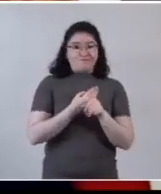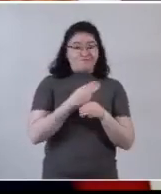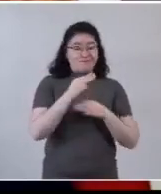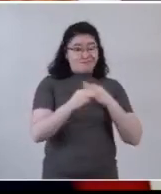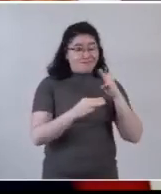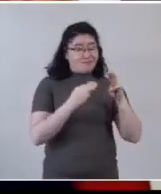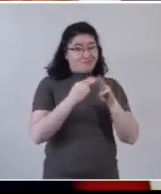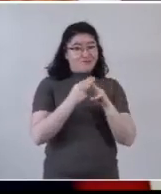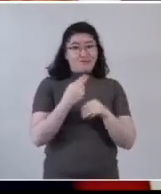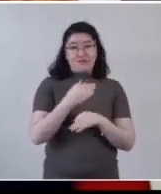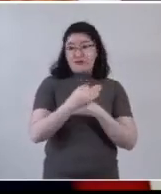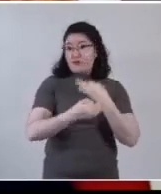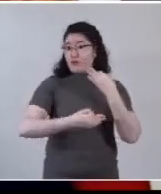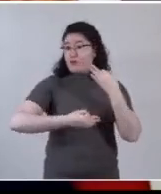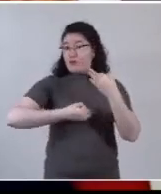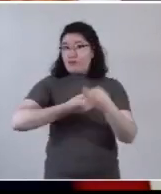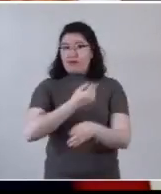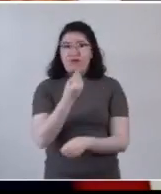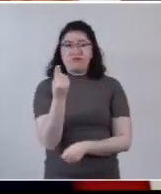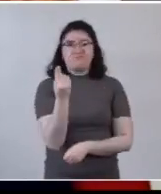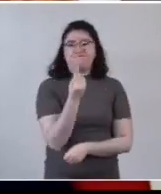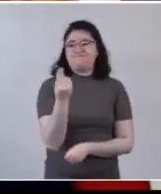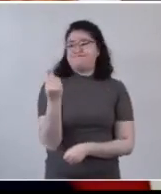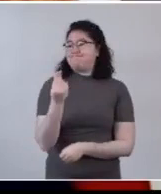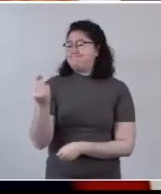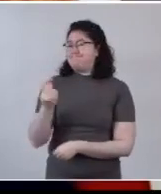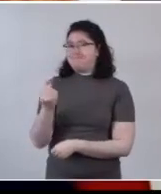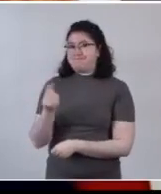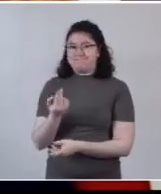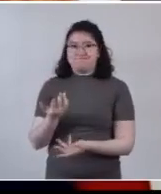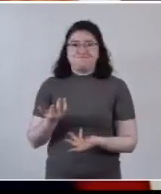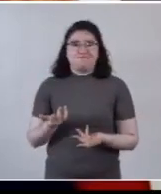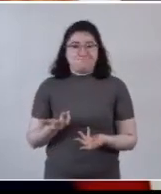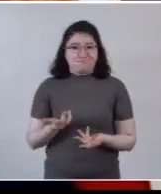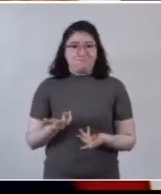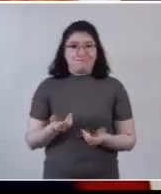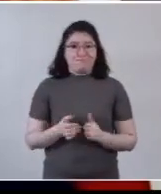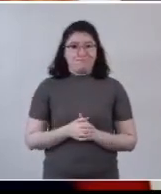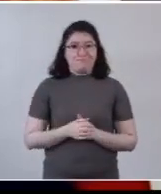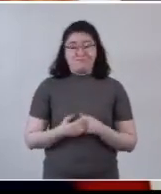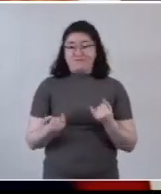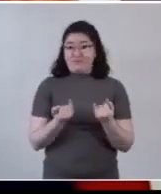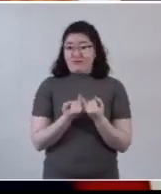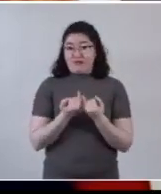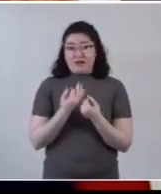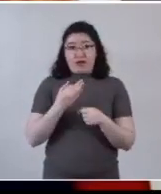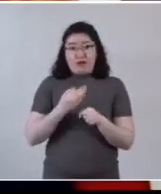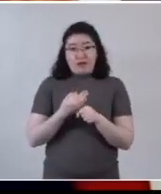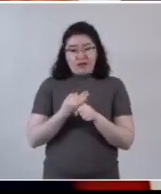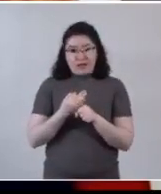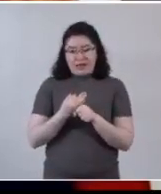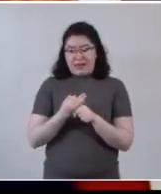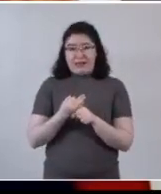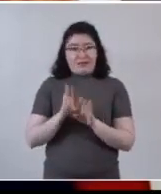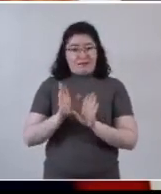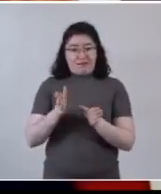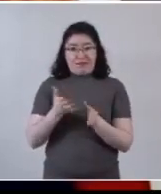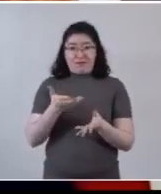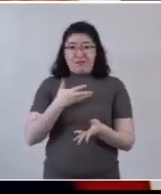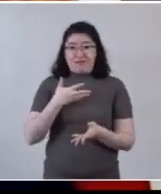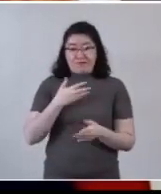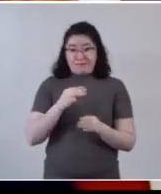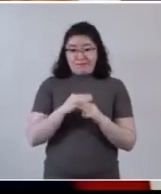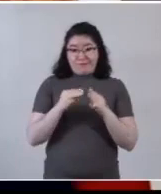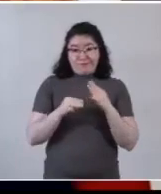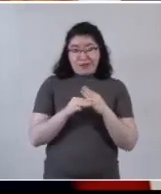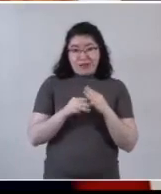equipos se ha incrementado dramáticamente, rebasando incluso la capacidad de